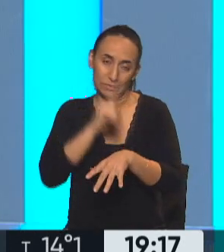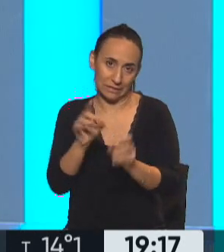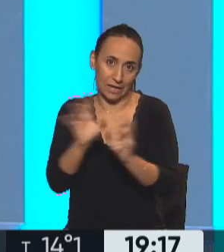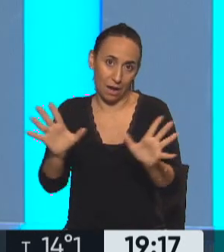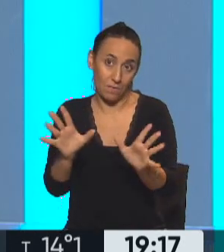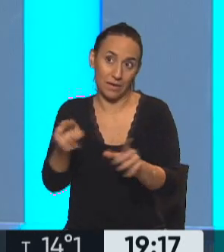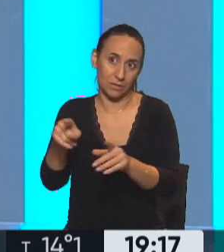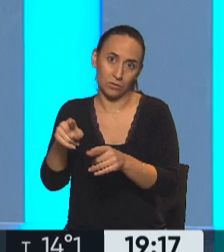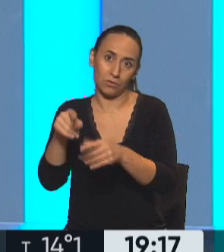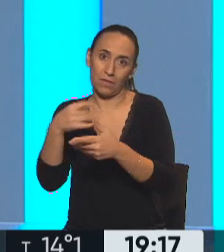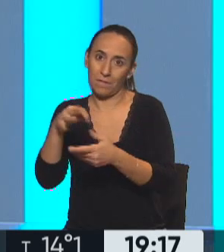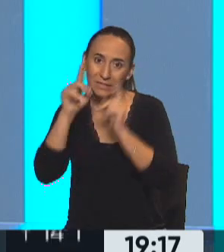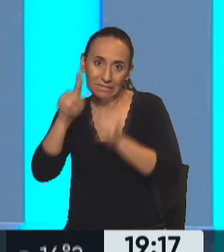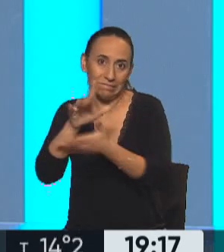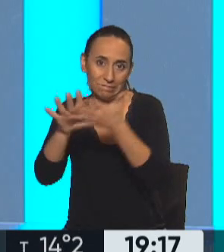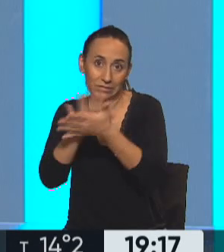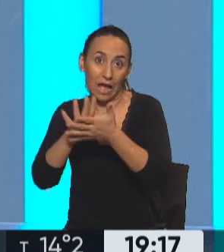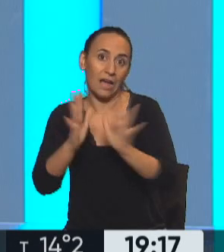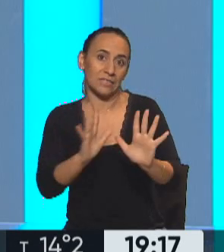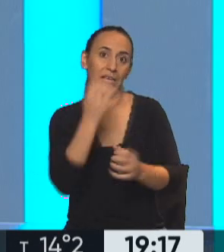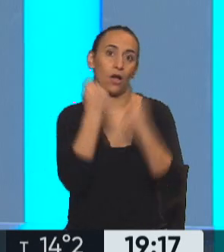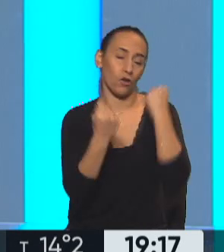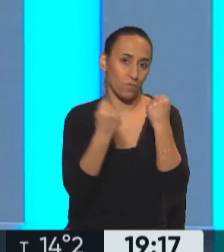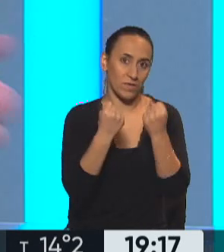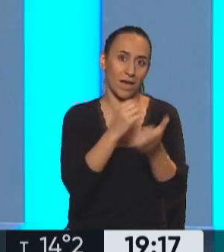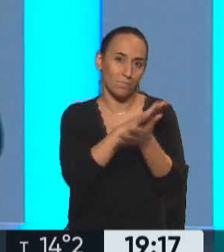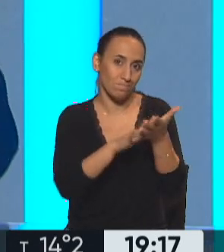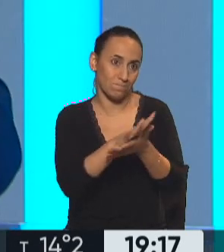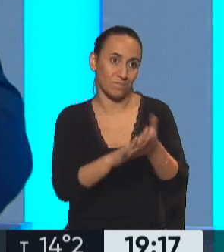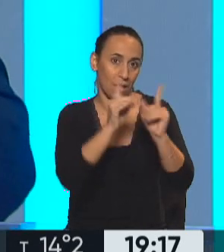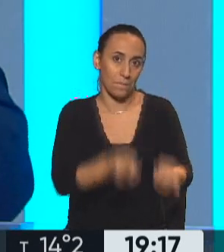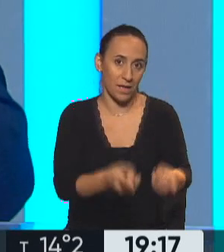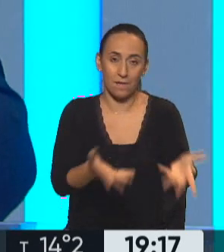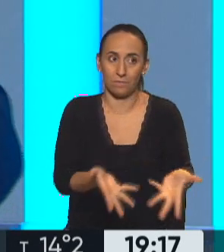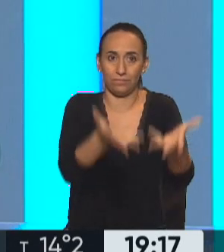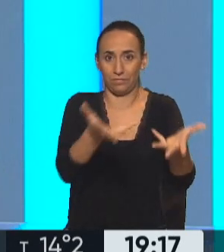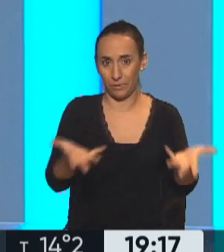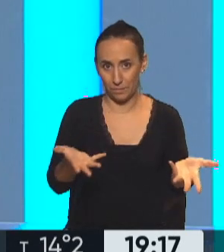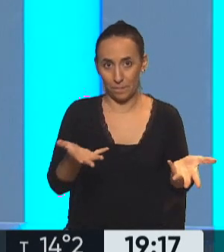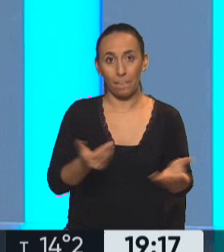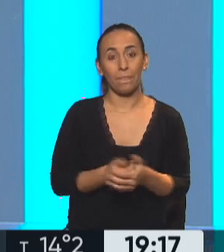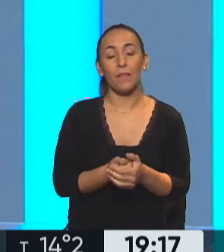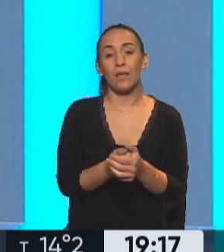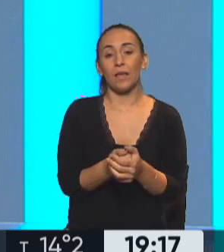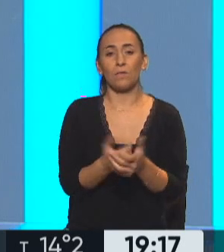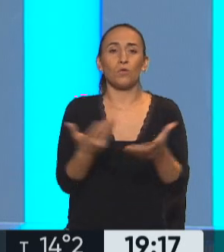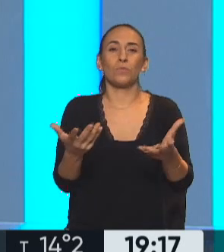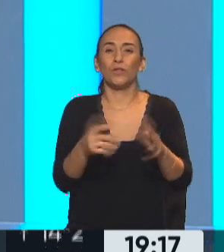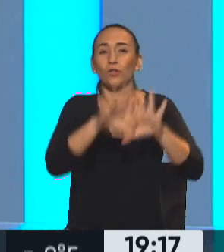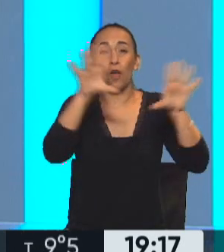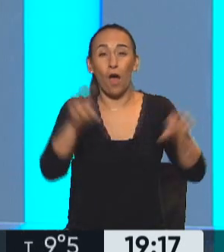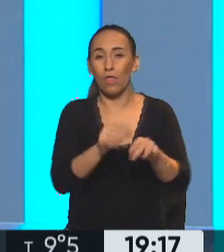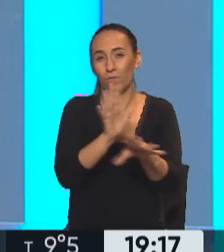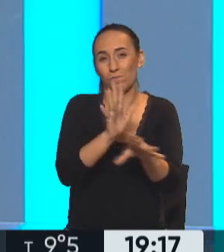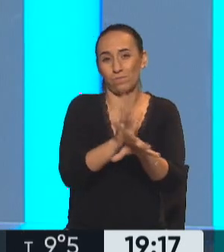economía y el bienestar social, etcétera. Y lo otro, bueno, está bien, es todo urgente,